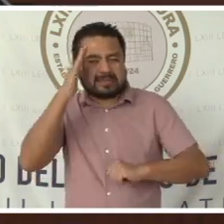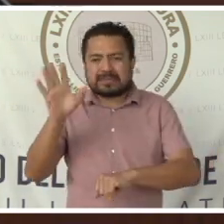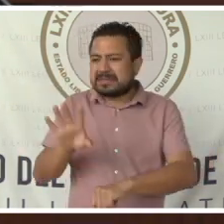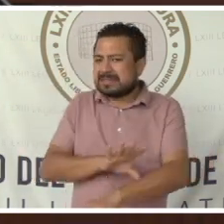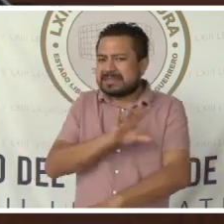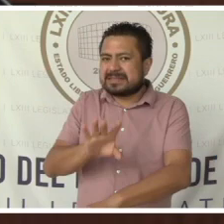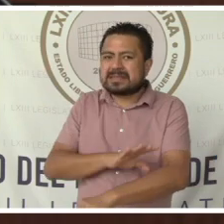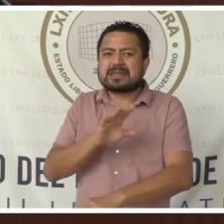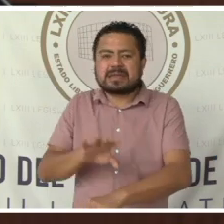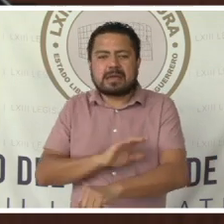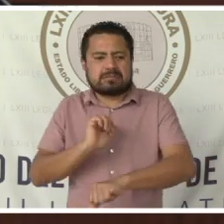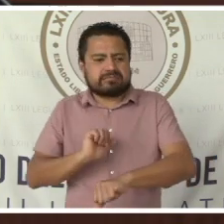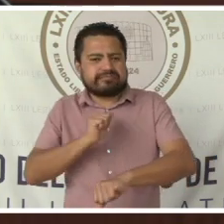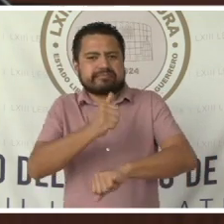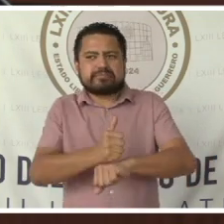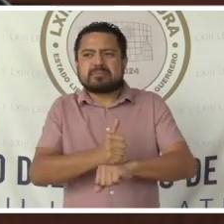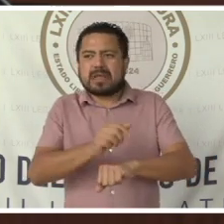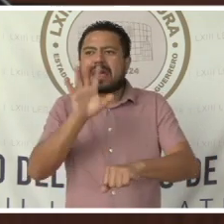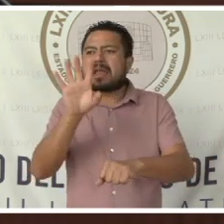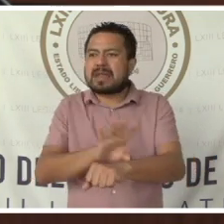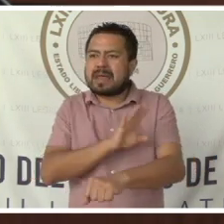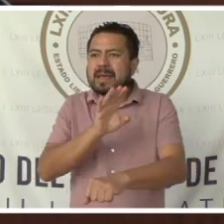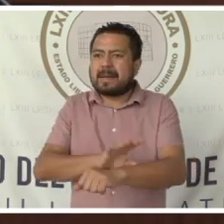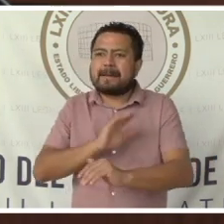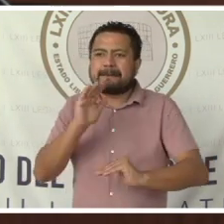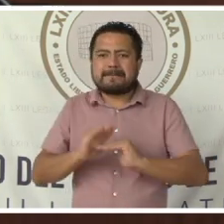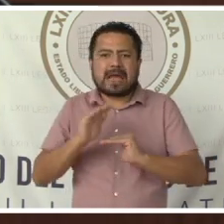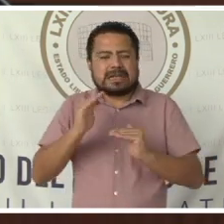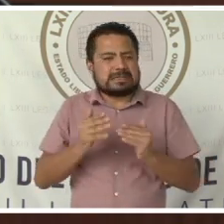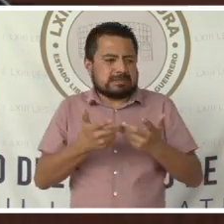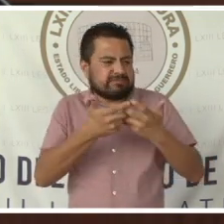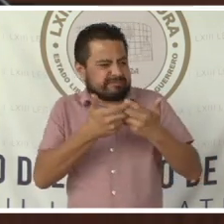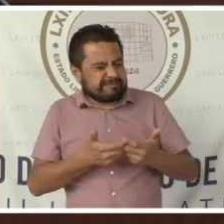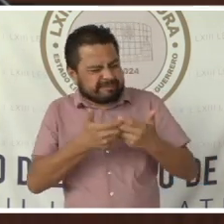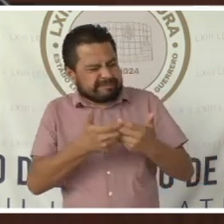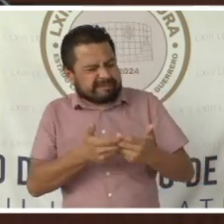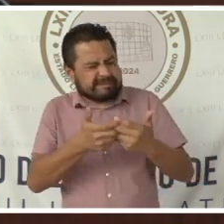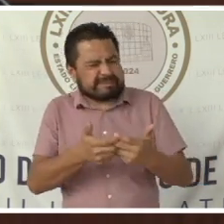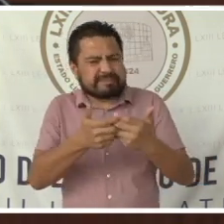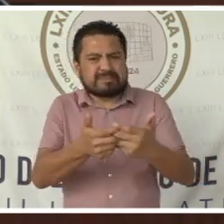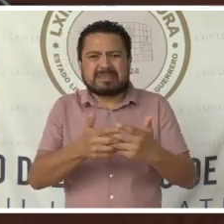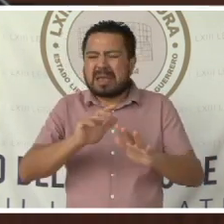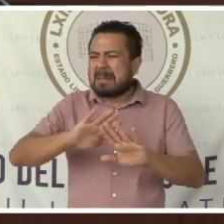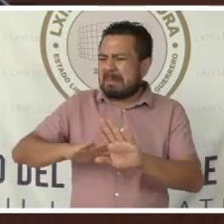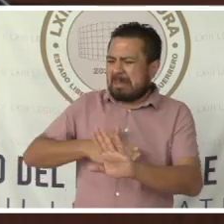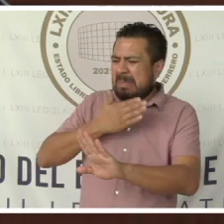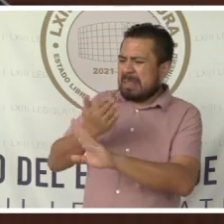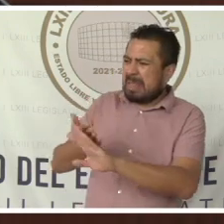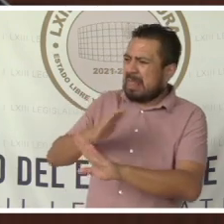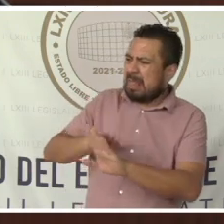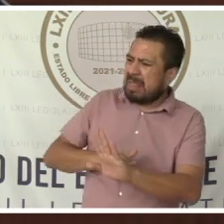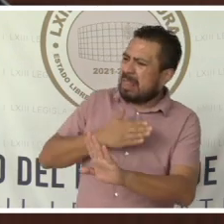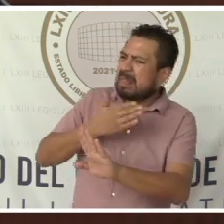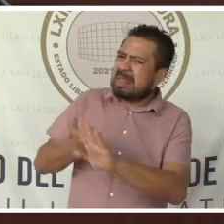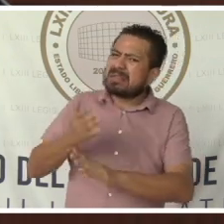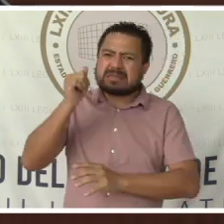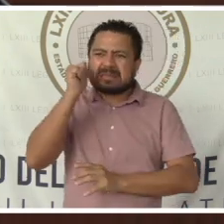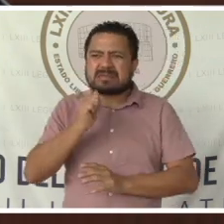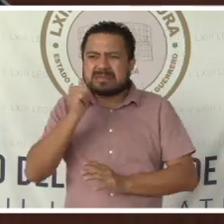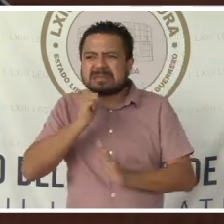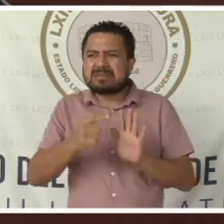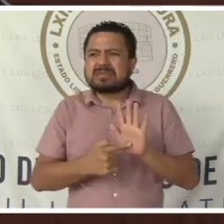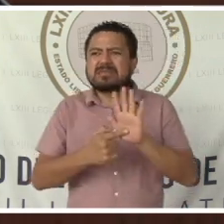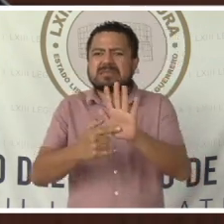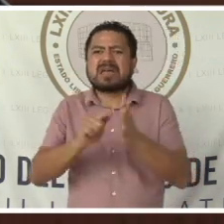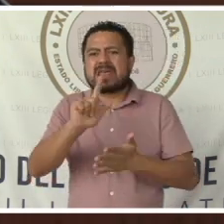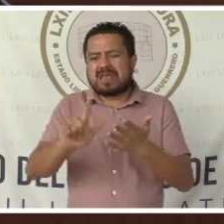y consolidar la generación de energía fotovoltaica tan criticada en la este presentación